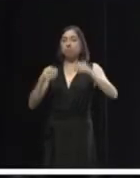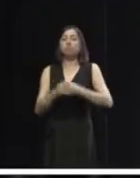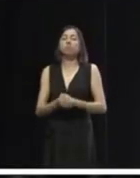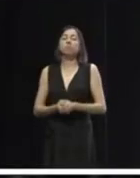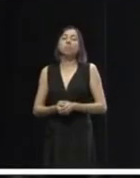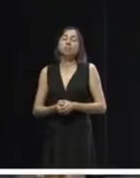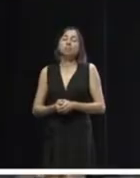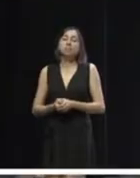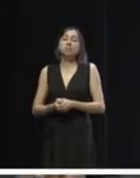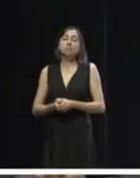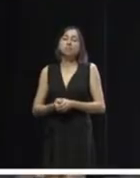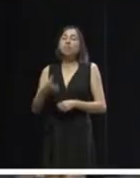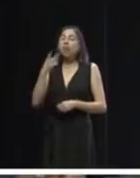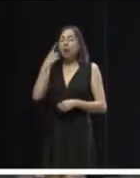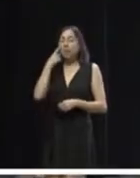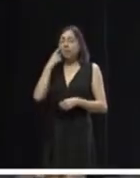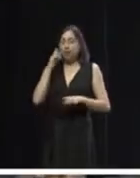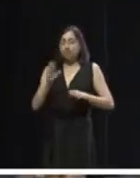Y mirad,